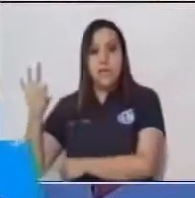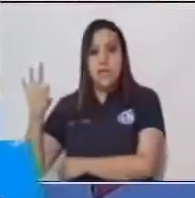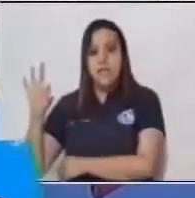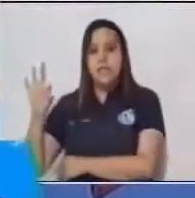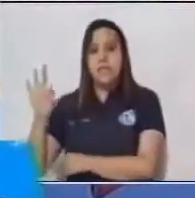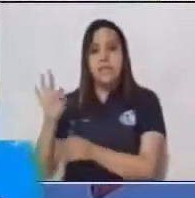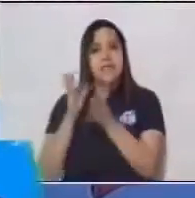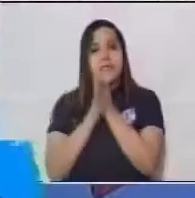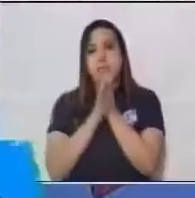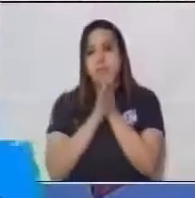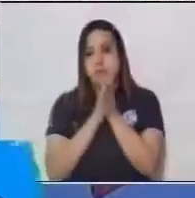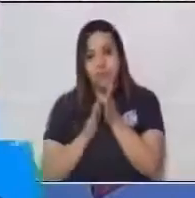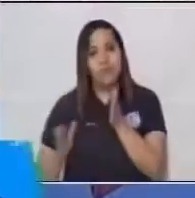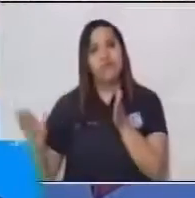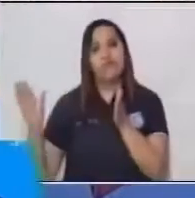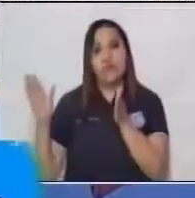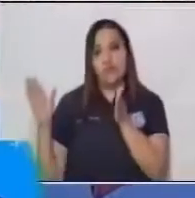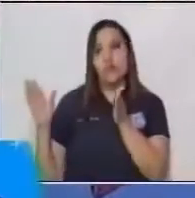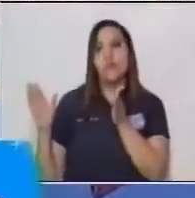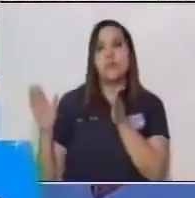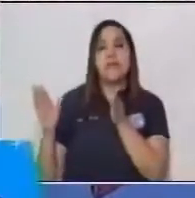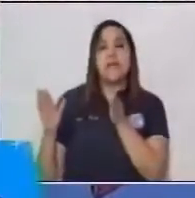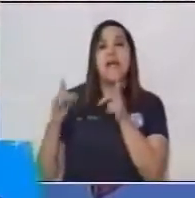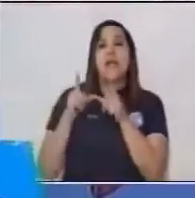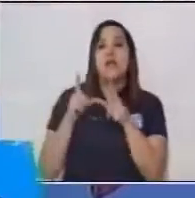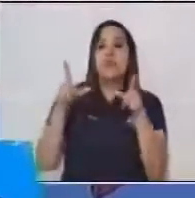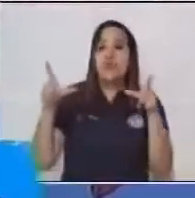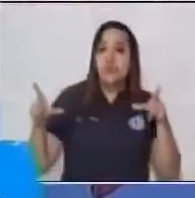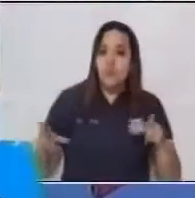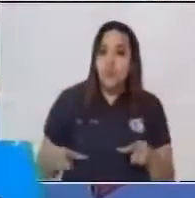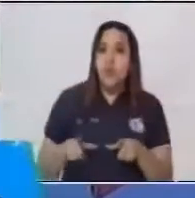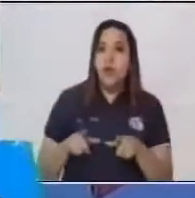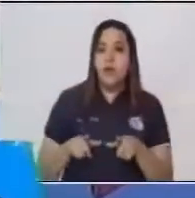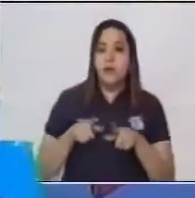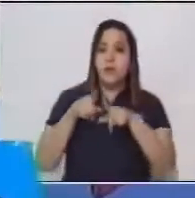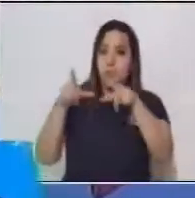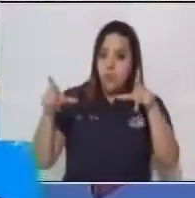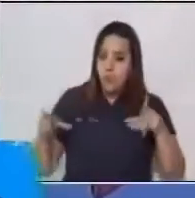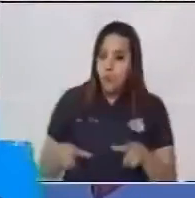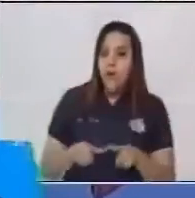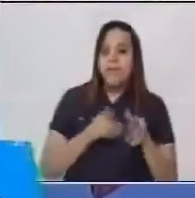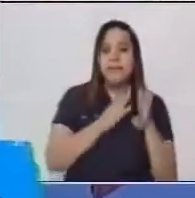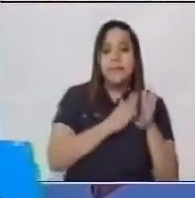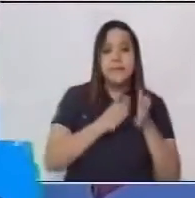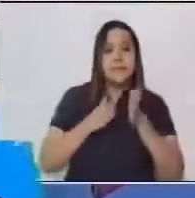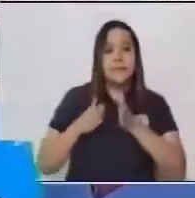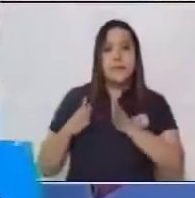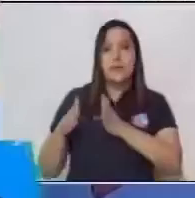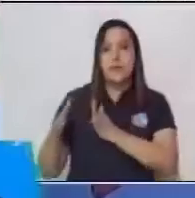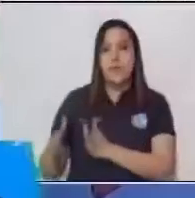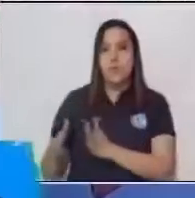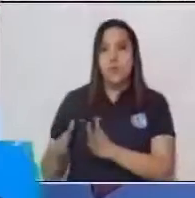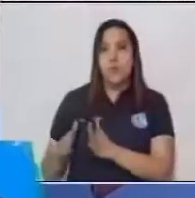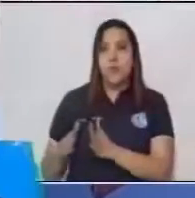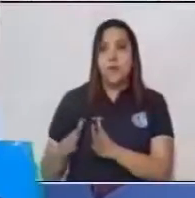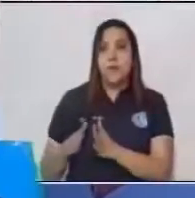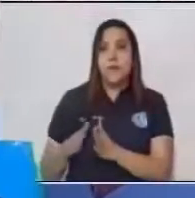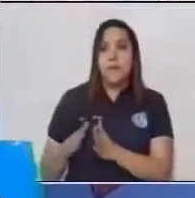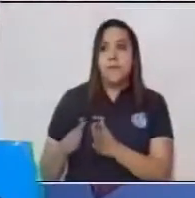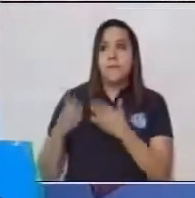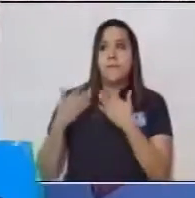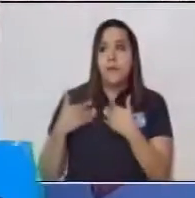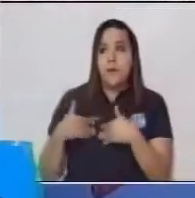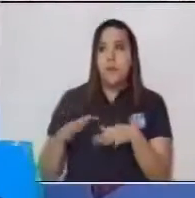Y así seguimos evaluando las posiciones en la función y vamos a obtener